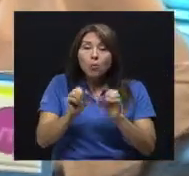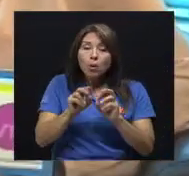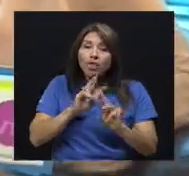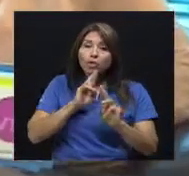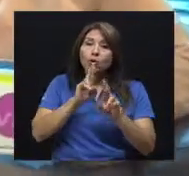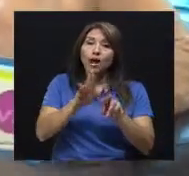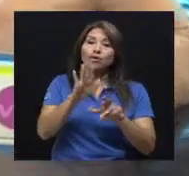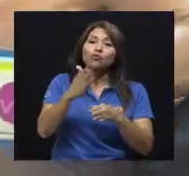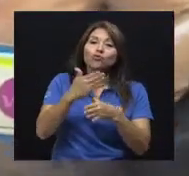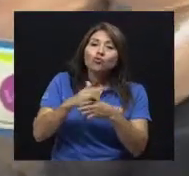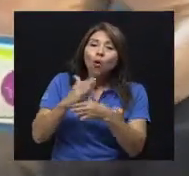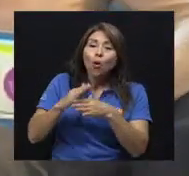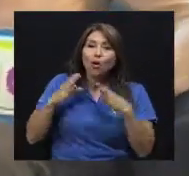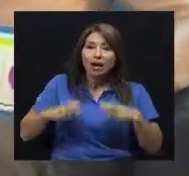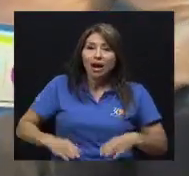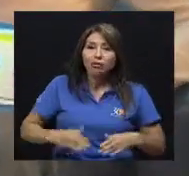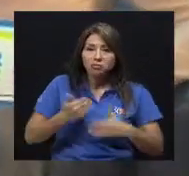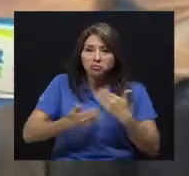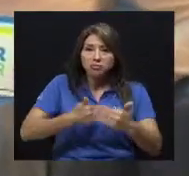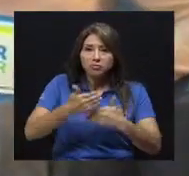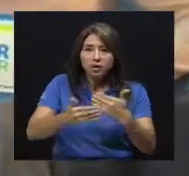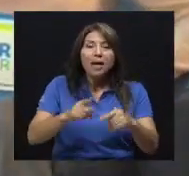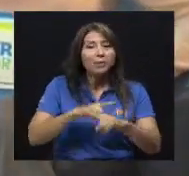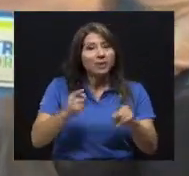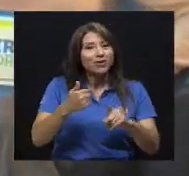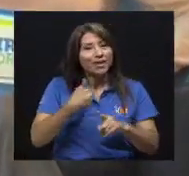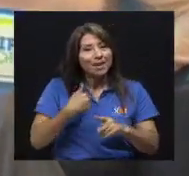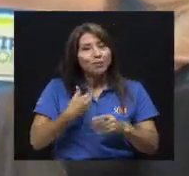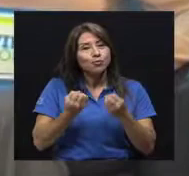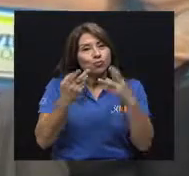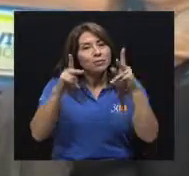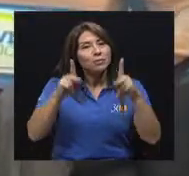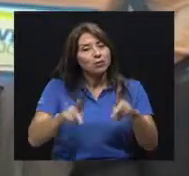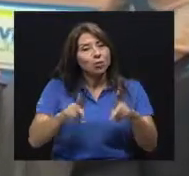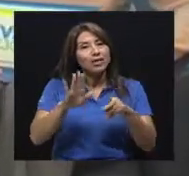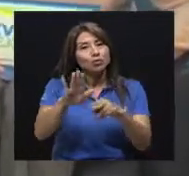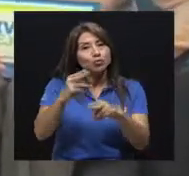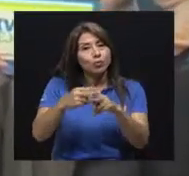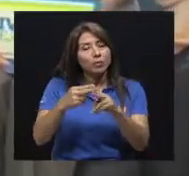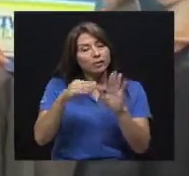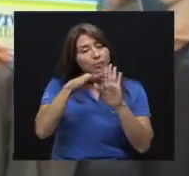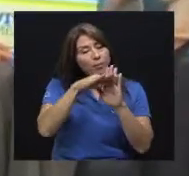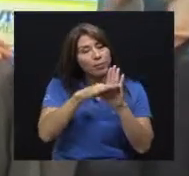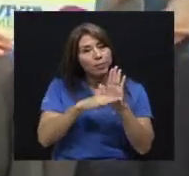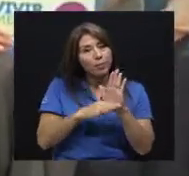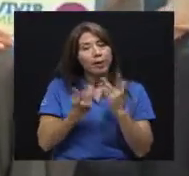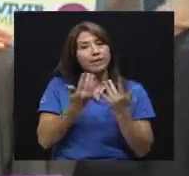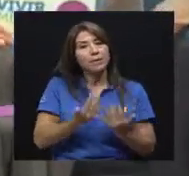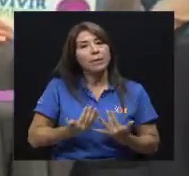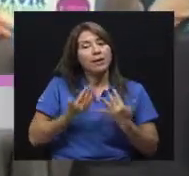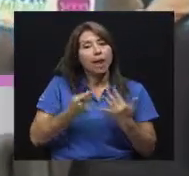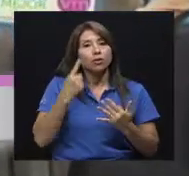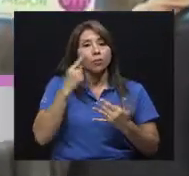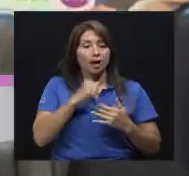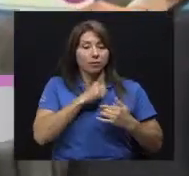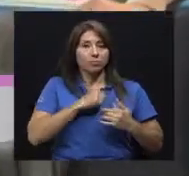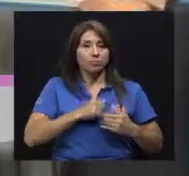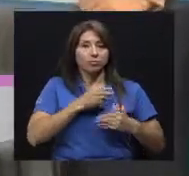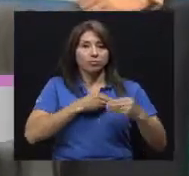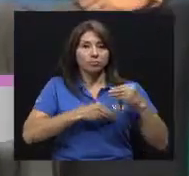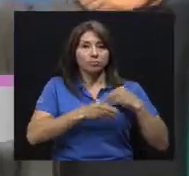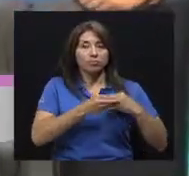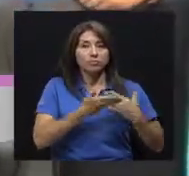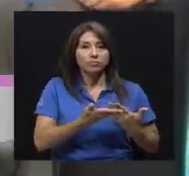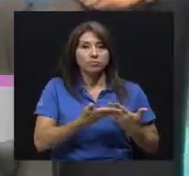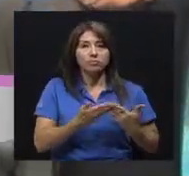pacientes en lista que están siendo valorados continuamente en espera de un órgano. Doctor, y hablando también de cuáles serían